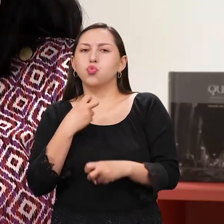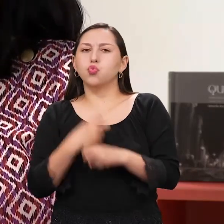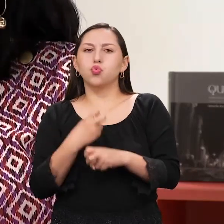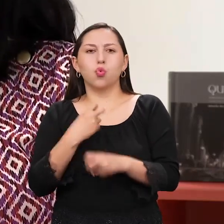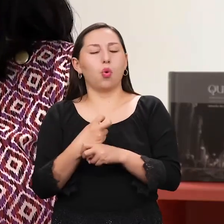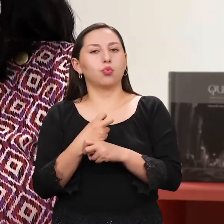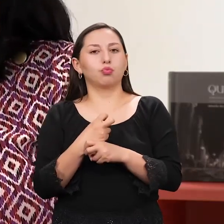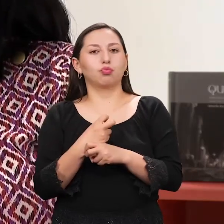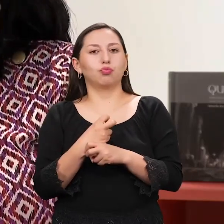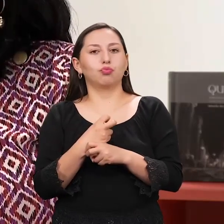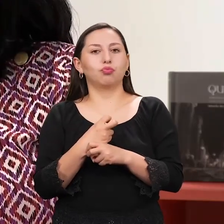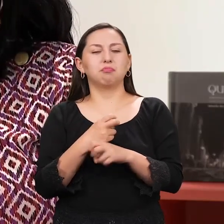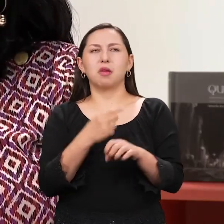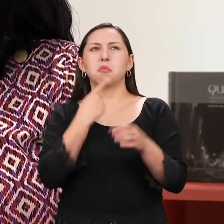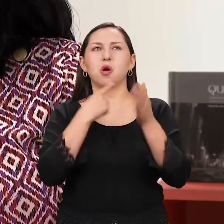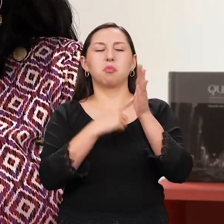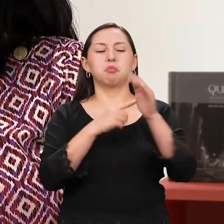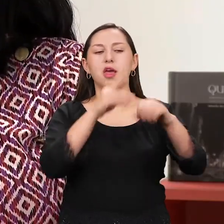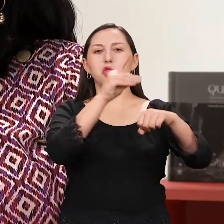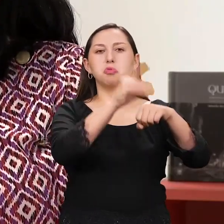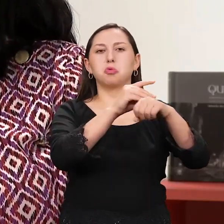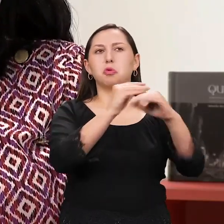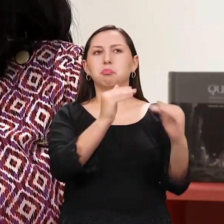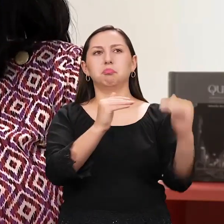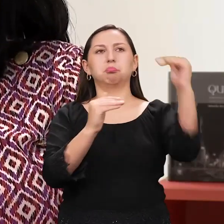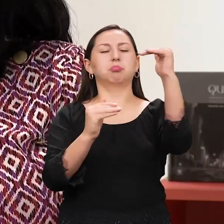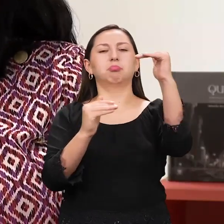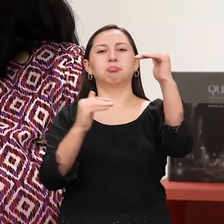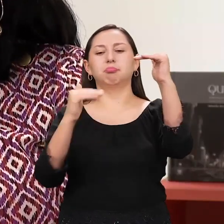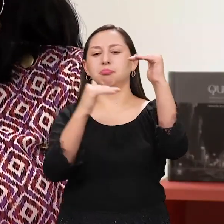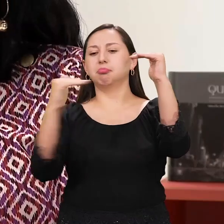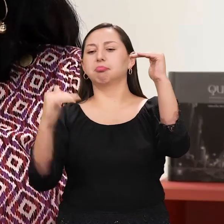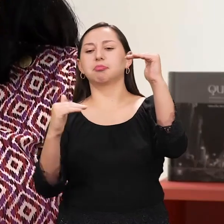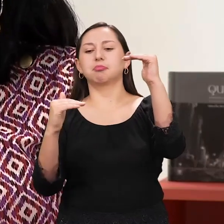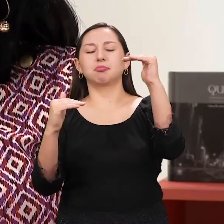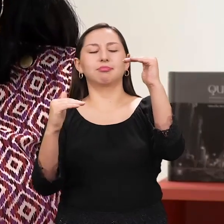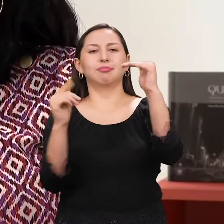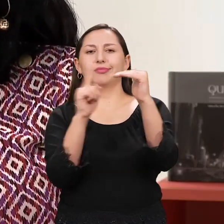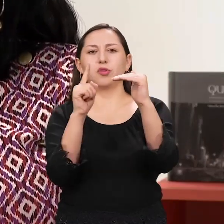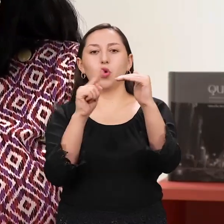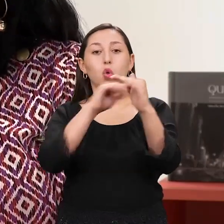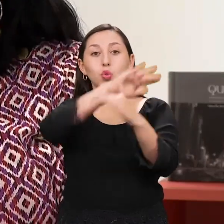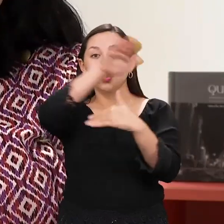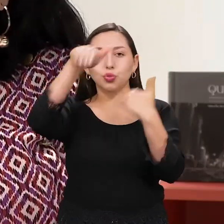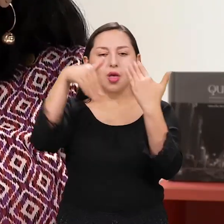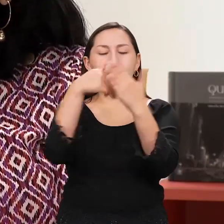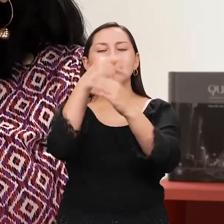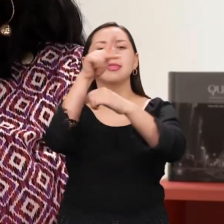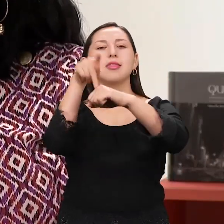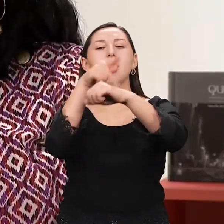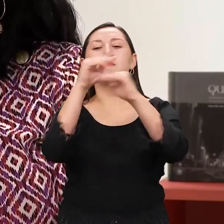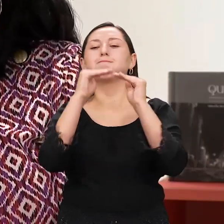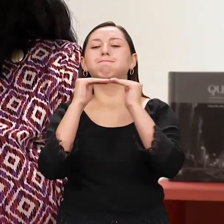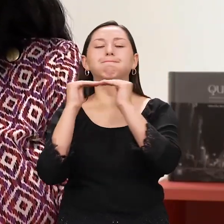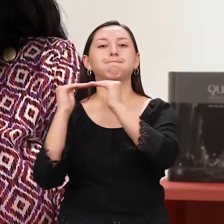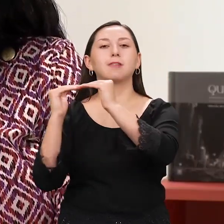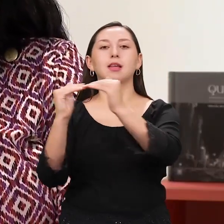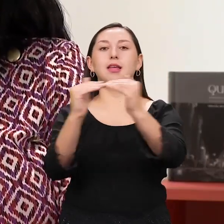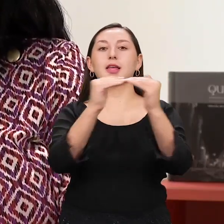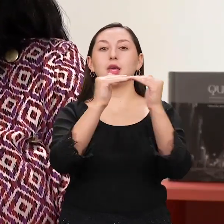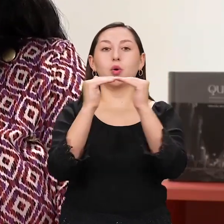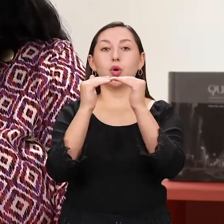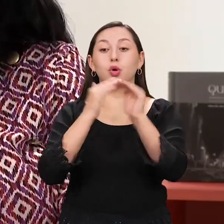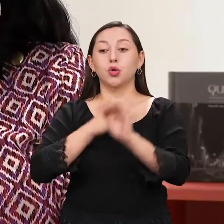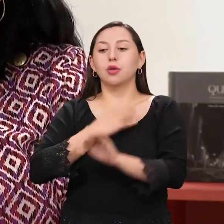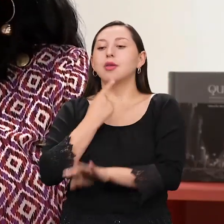estamos a la altura de cualquier otra profesión, pero hay que hacerlo con pasión. Entonces creo que hay que hacerse esas preguntas y también algo que les digo a mis estudiantes es que